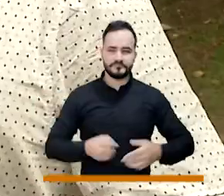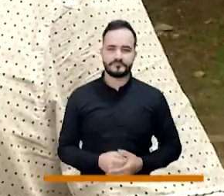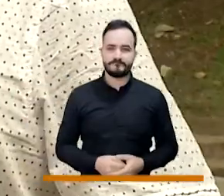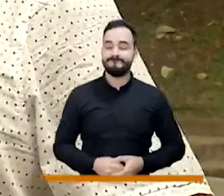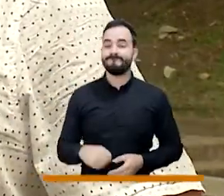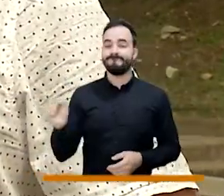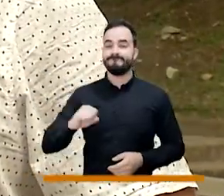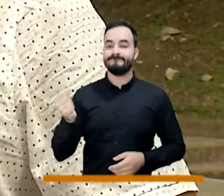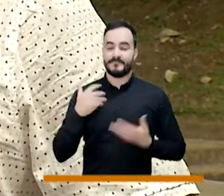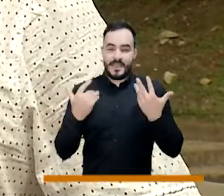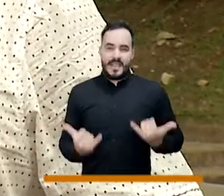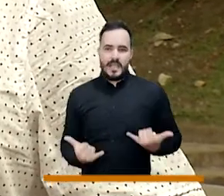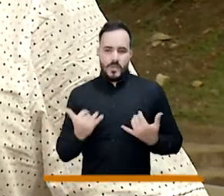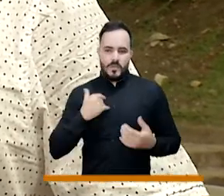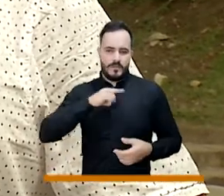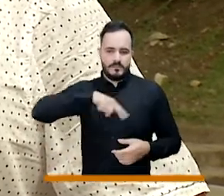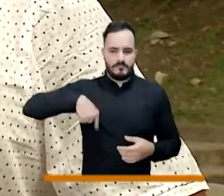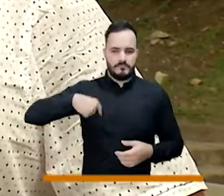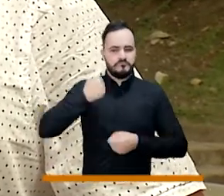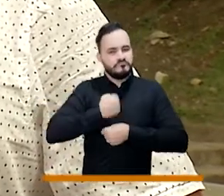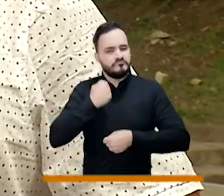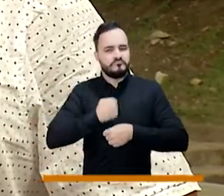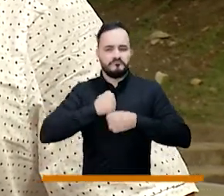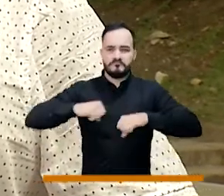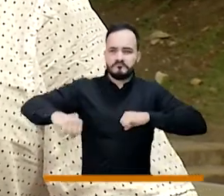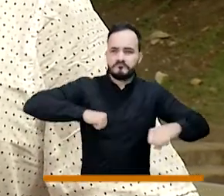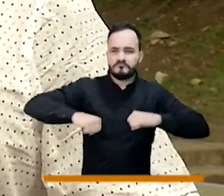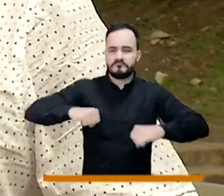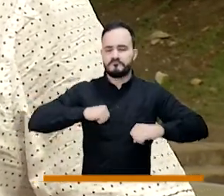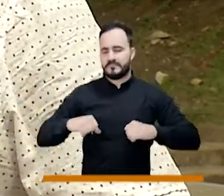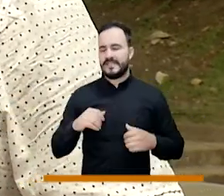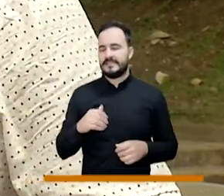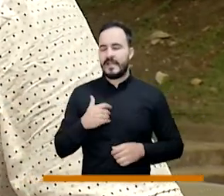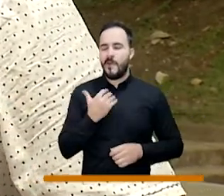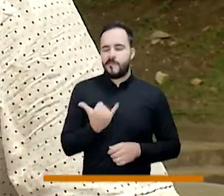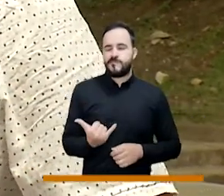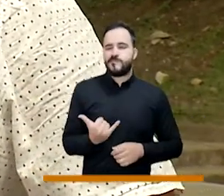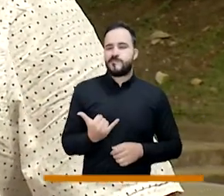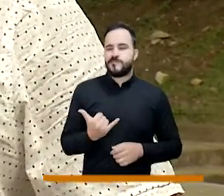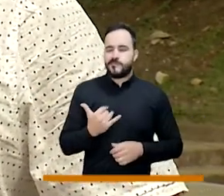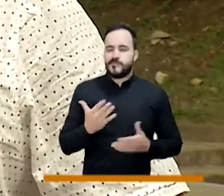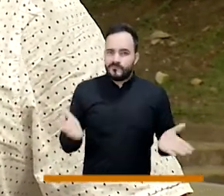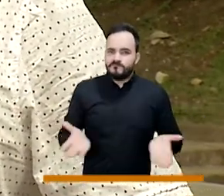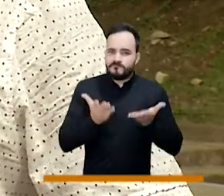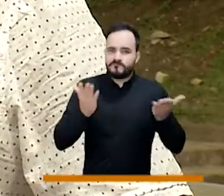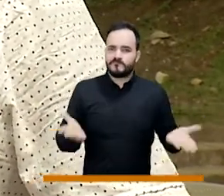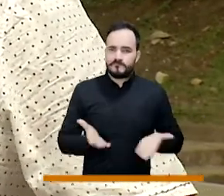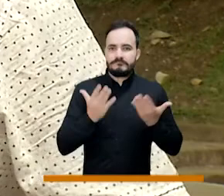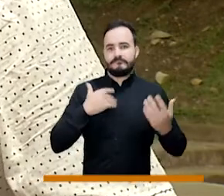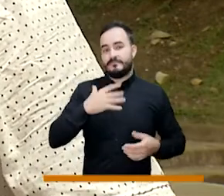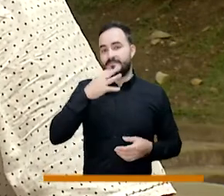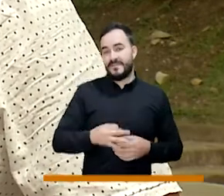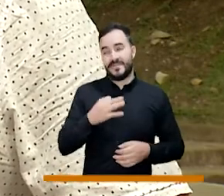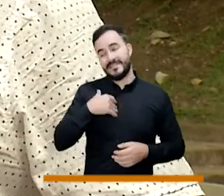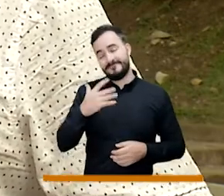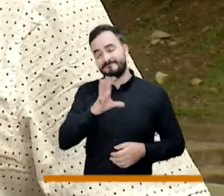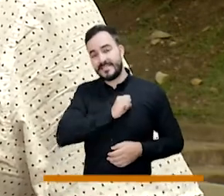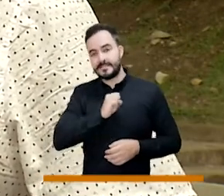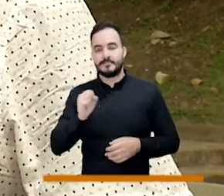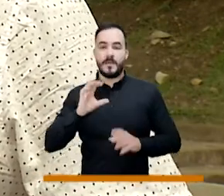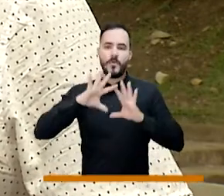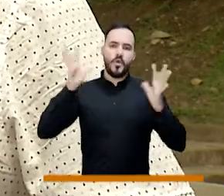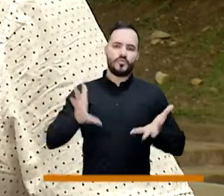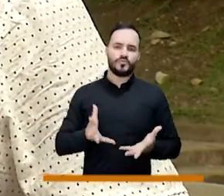empresa. Actualmente nosotros venimos liderando en nuestro sector, que desafortunadamente tiene la carga de ser el segundo